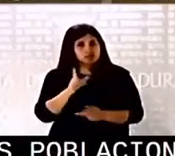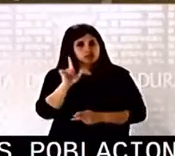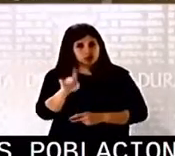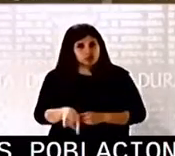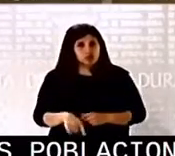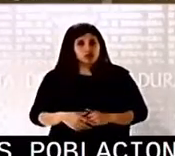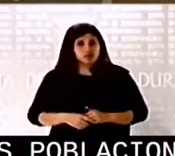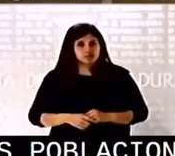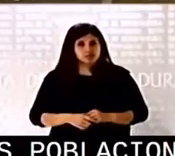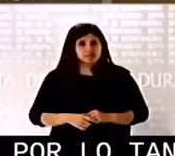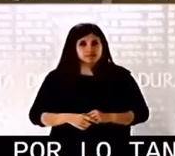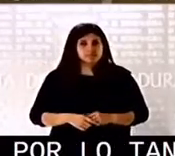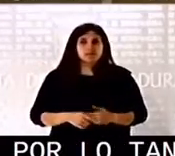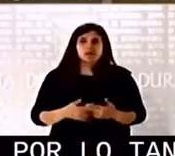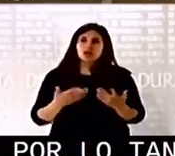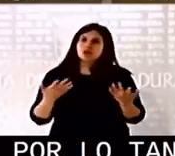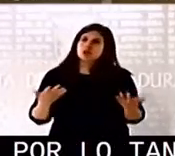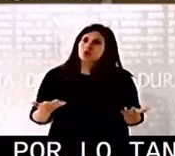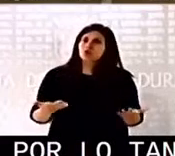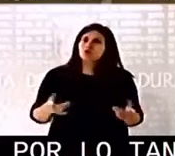Por lo tanto, desterremos